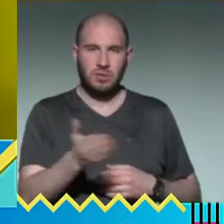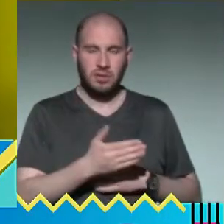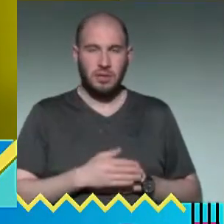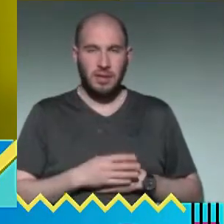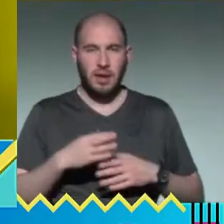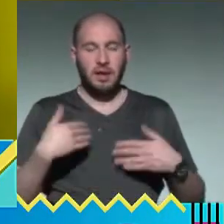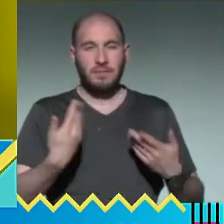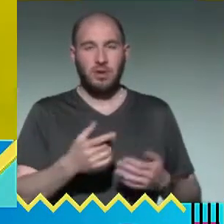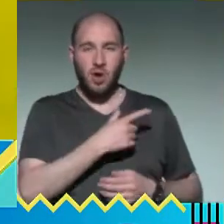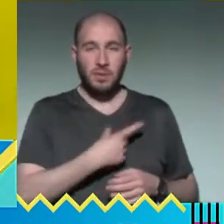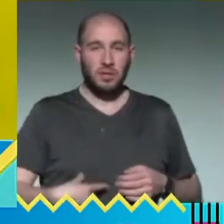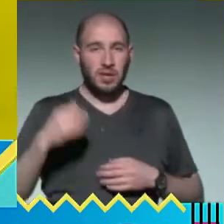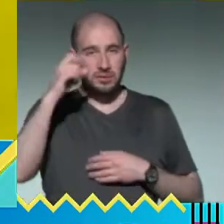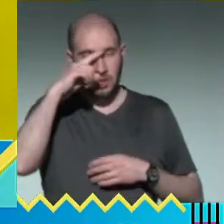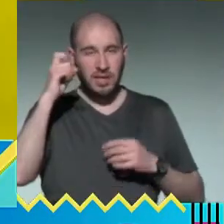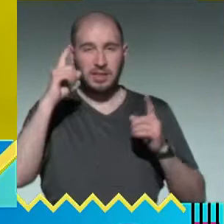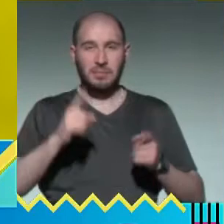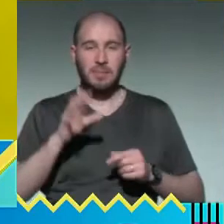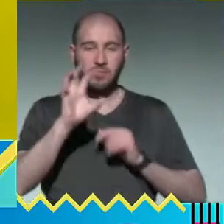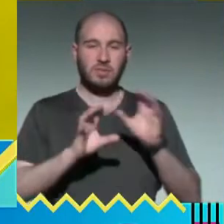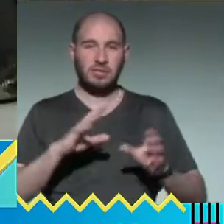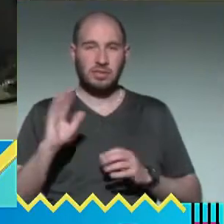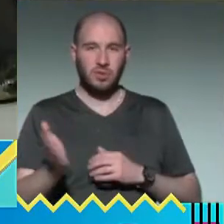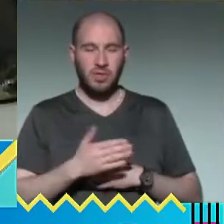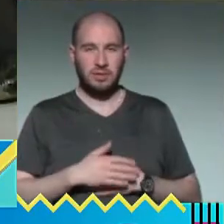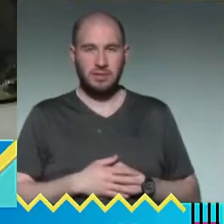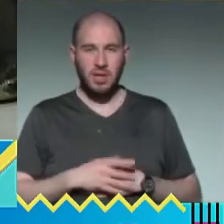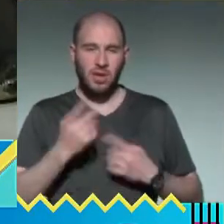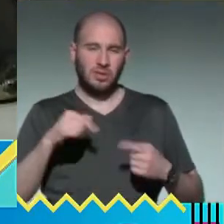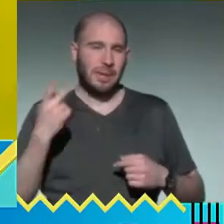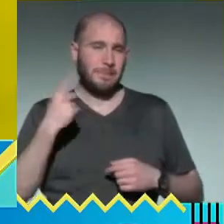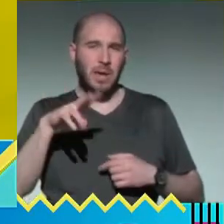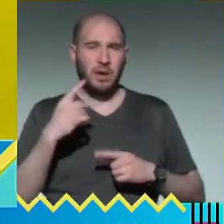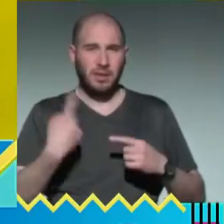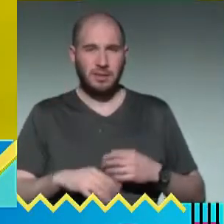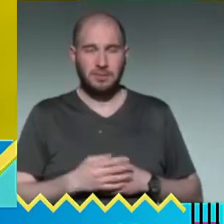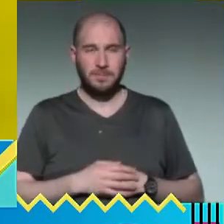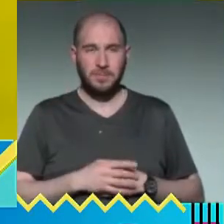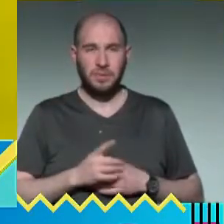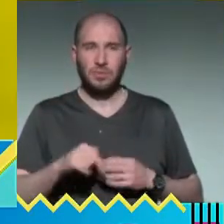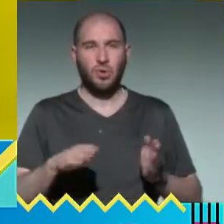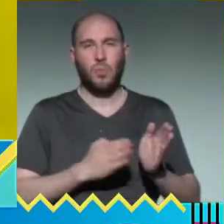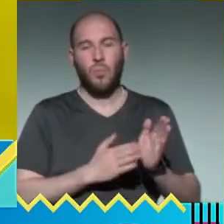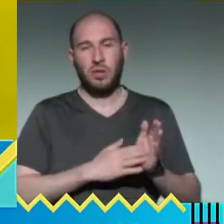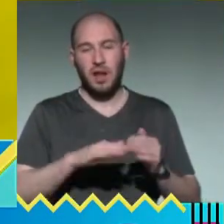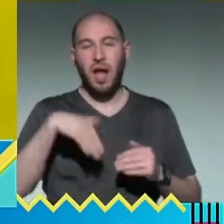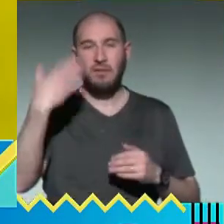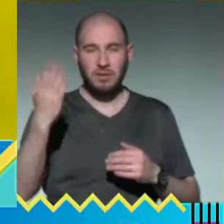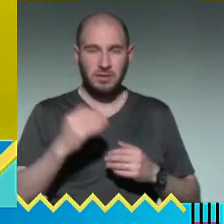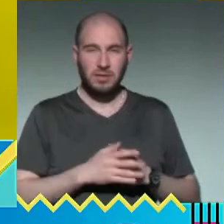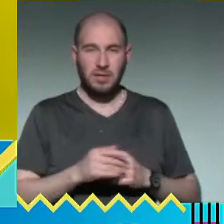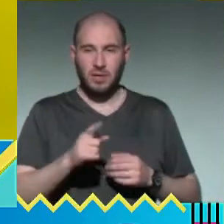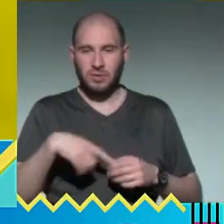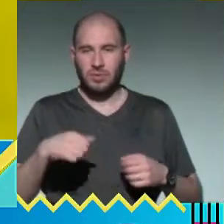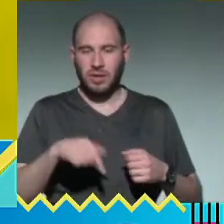Le conviene al gobierno nacional y le conviene a todas las provincias, digamos. Lo peor que nos puede pasar es dar un gesto hacia afuera de que ni